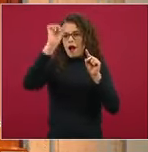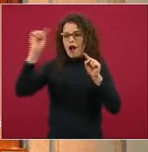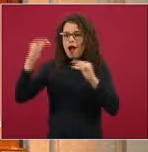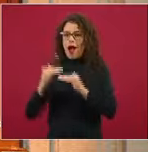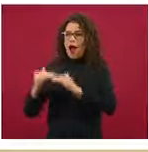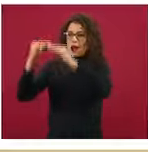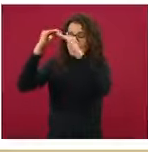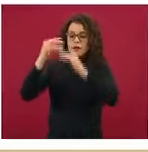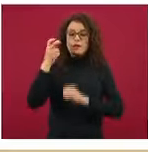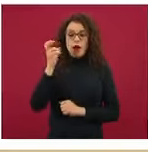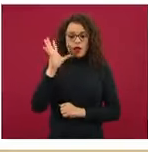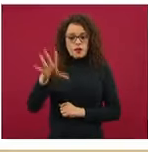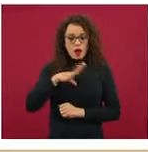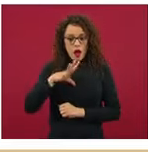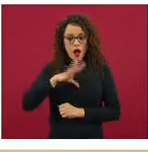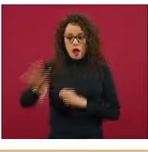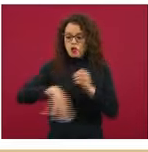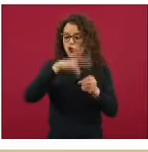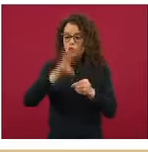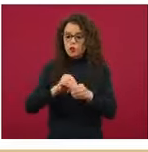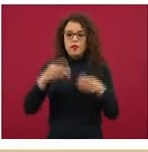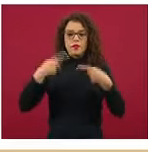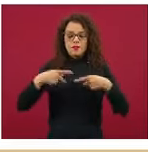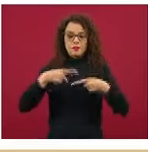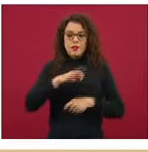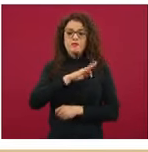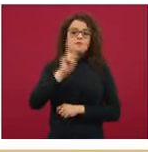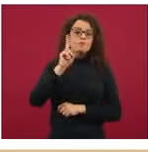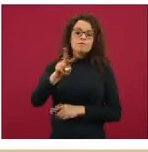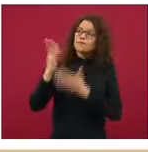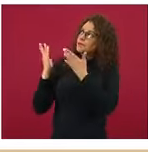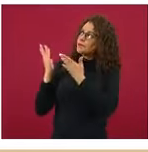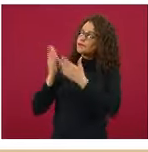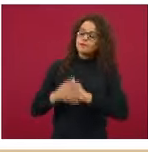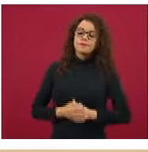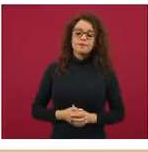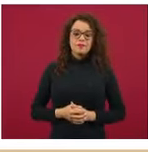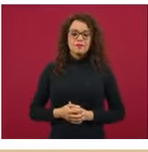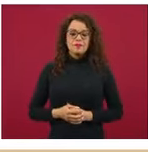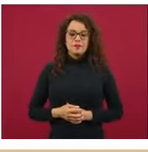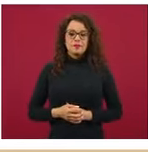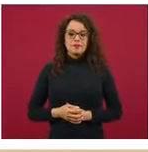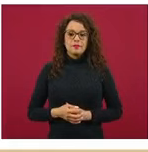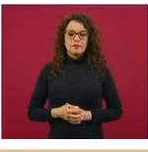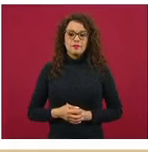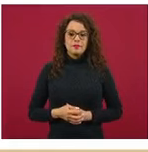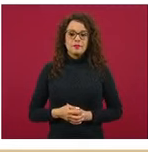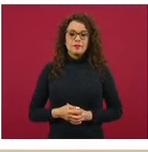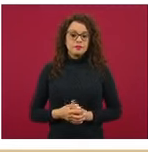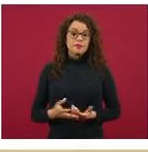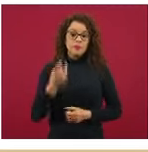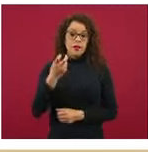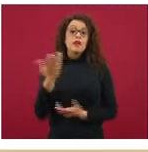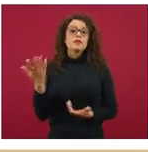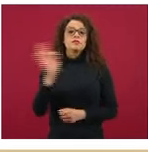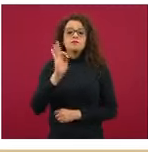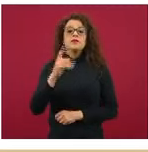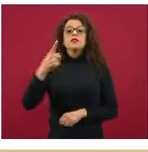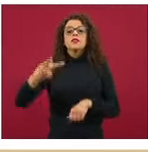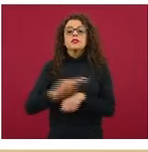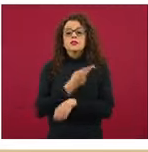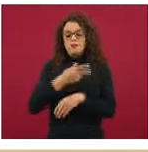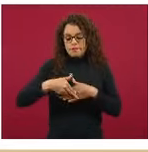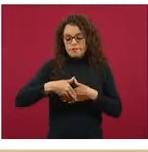ya contempla a todas estas personas, por lo tanto tenemos la mayor expectativa de lo que podría ocurrir en el comportamiento y